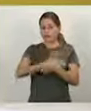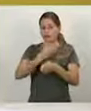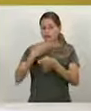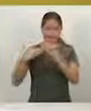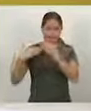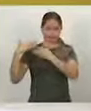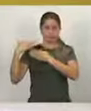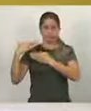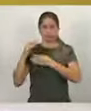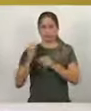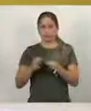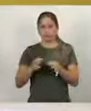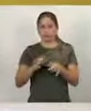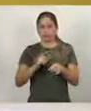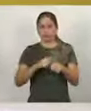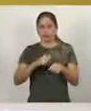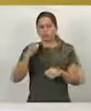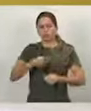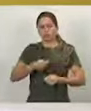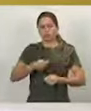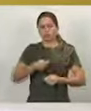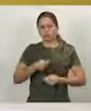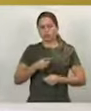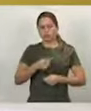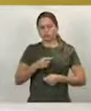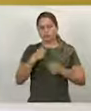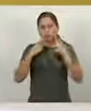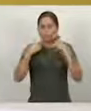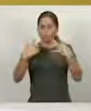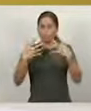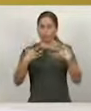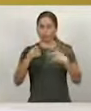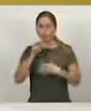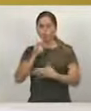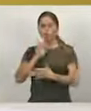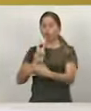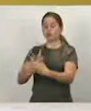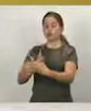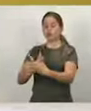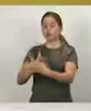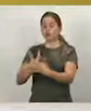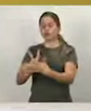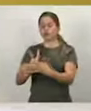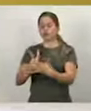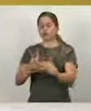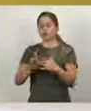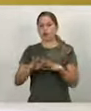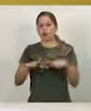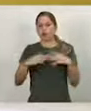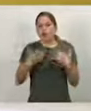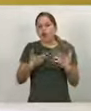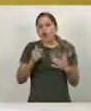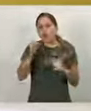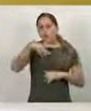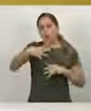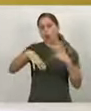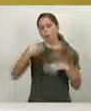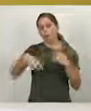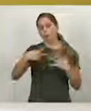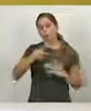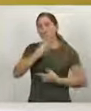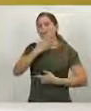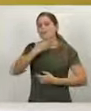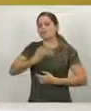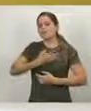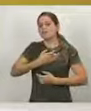sobre momentos del juicio. Y muy fundamental, observen cuáles fueron los problemas que